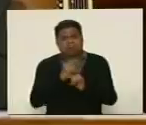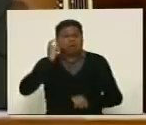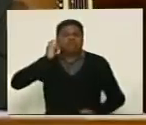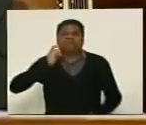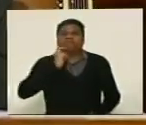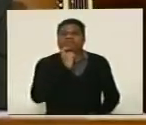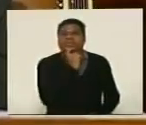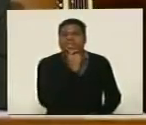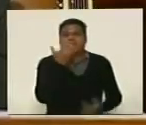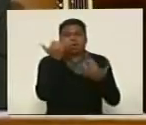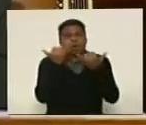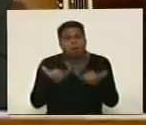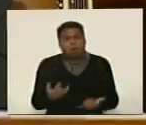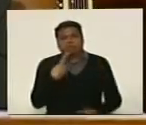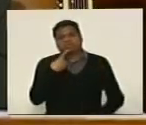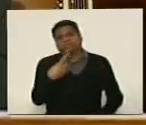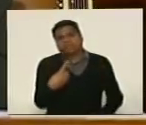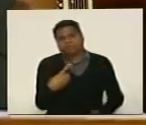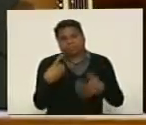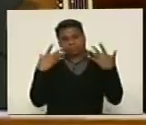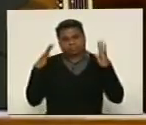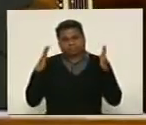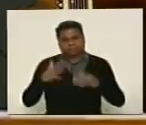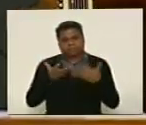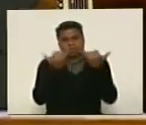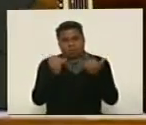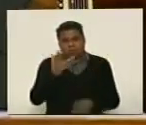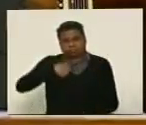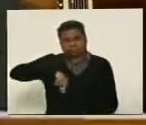Ruz. Hoy estamos...